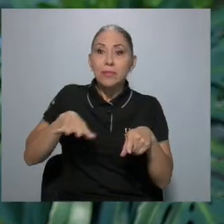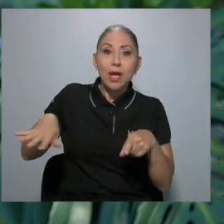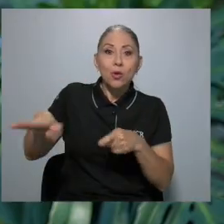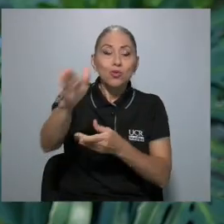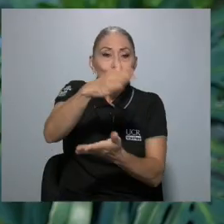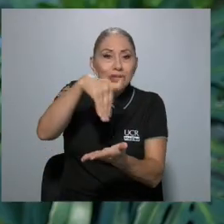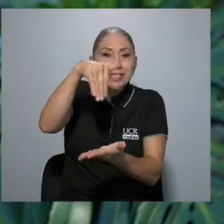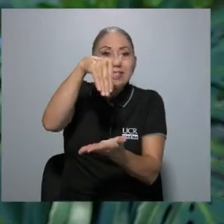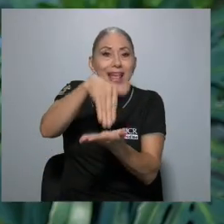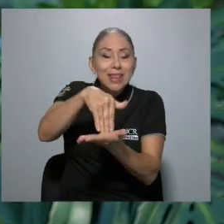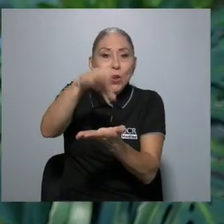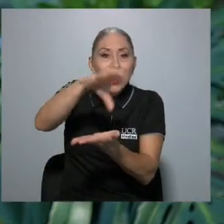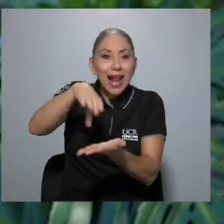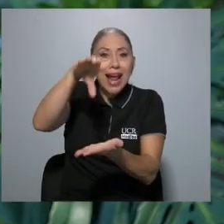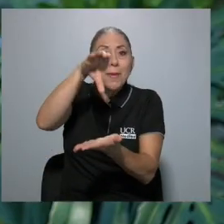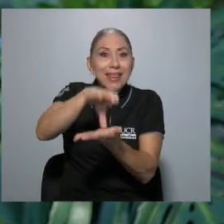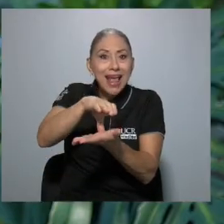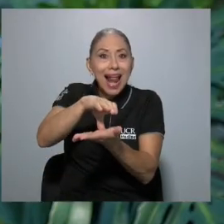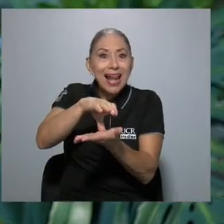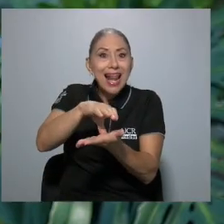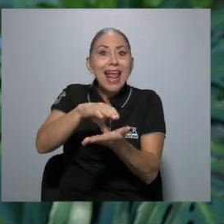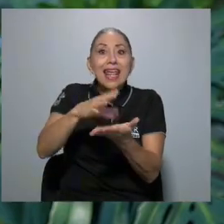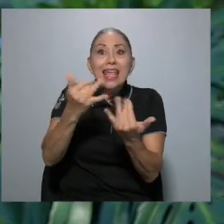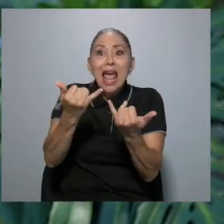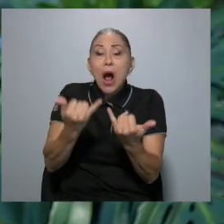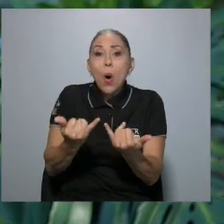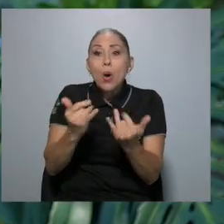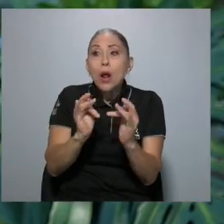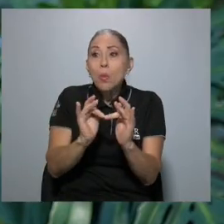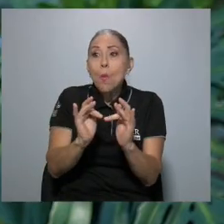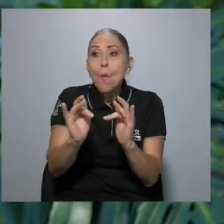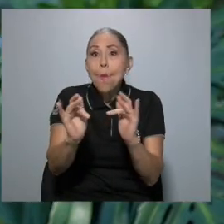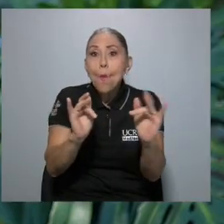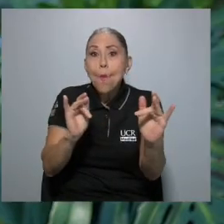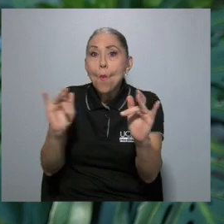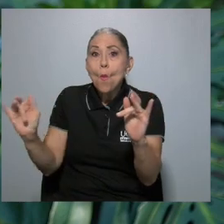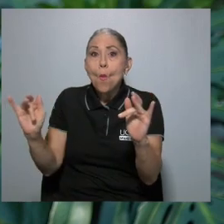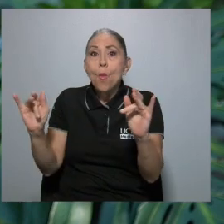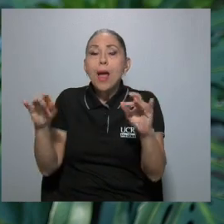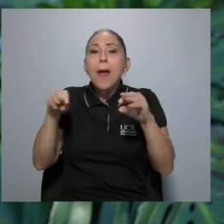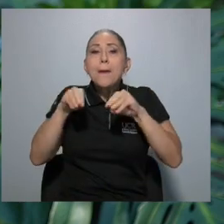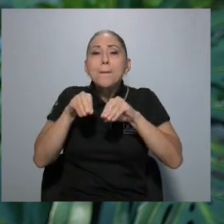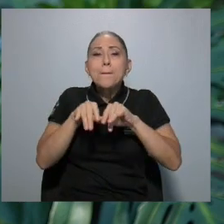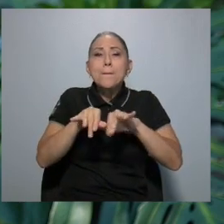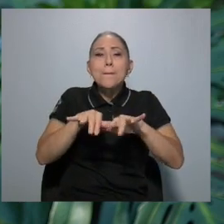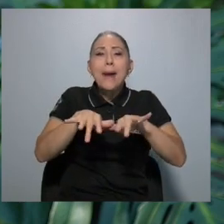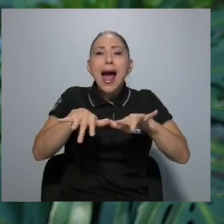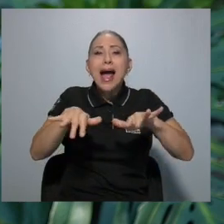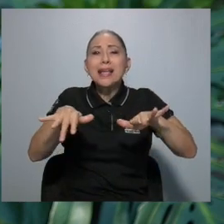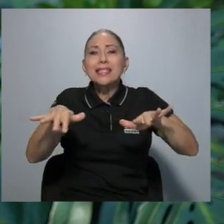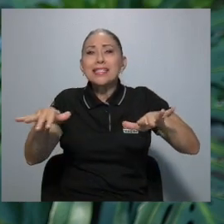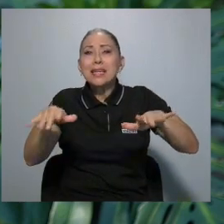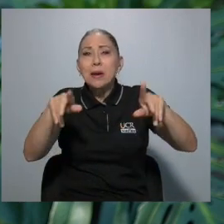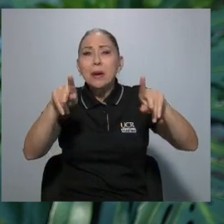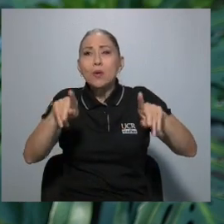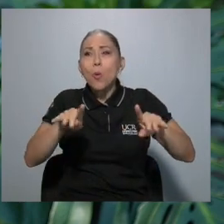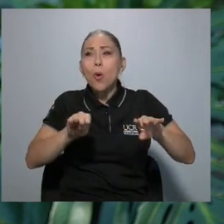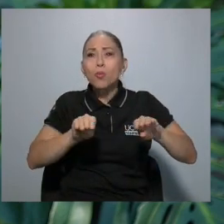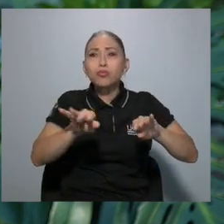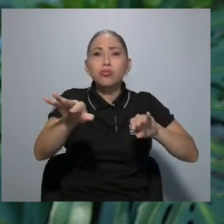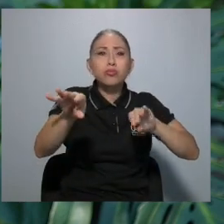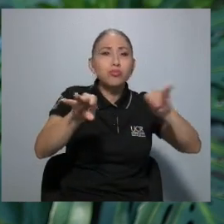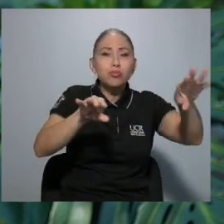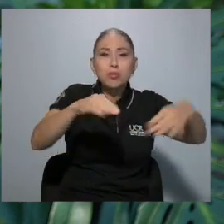que está cada vez más despoblado y una mancha urbana expandiéndose hacia las montañas, lo que encarece